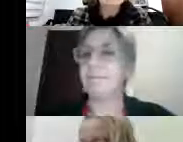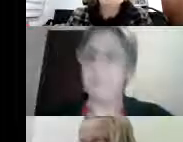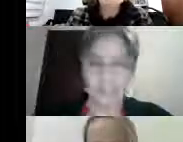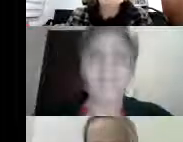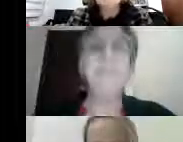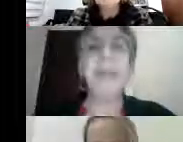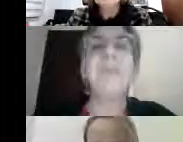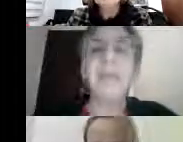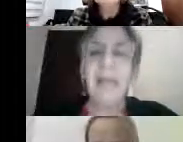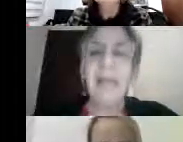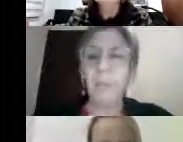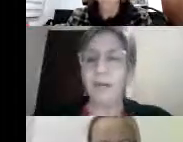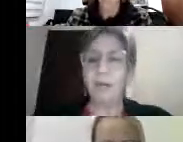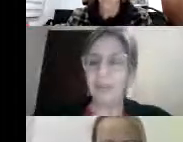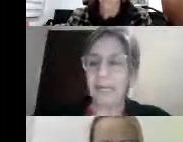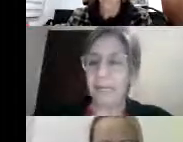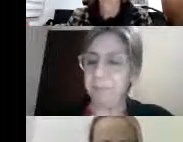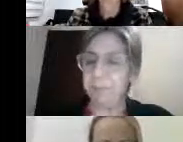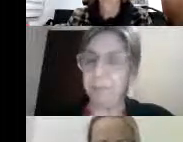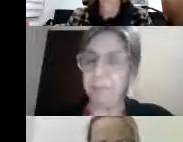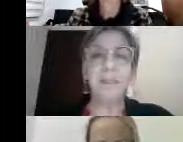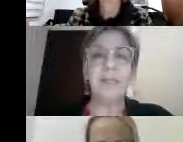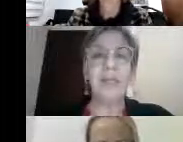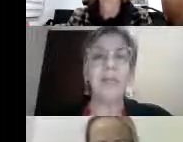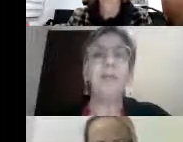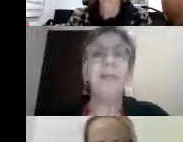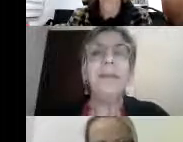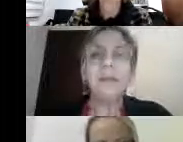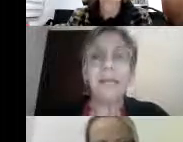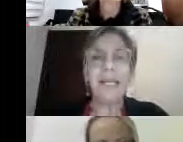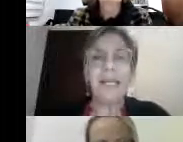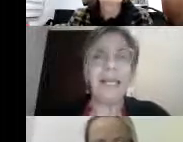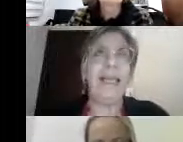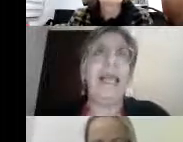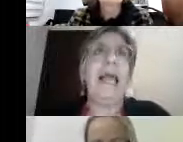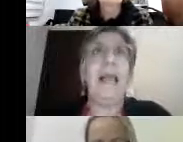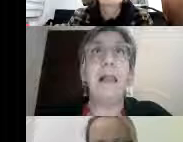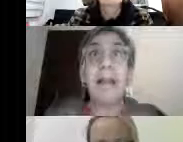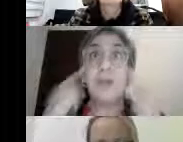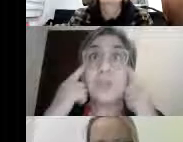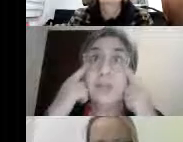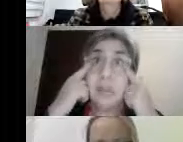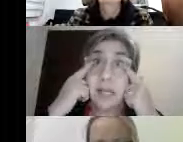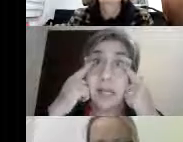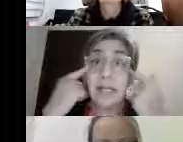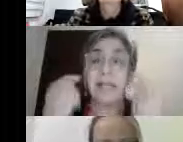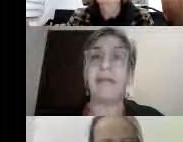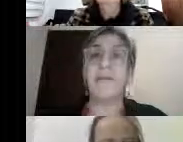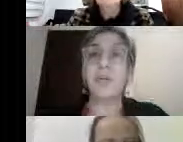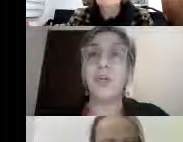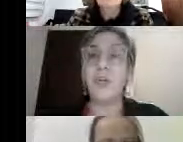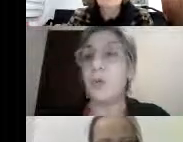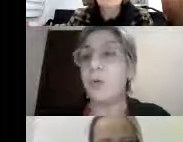Sí. Sí, bien. Bueno, lo primero es que para nosotros